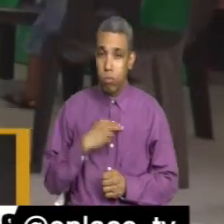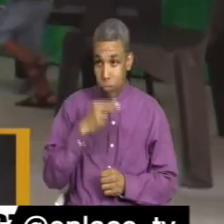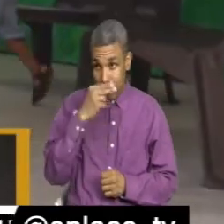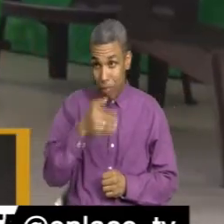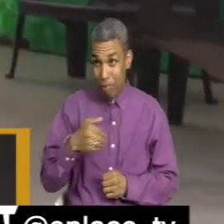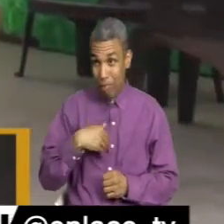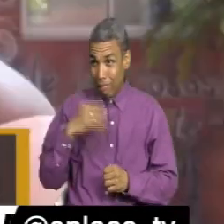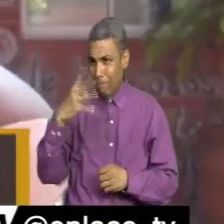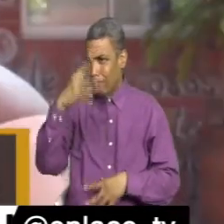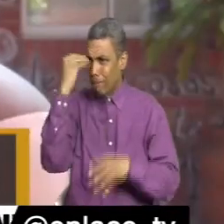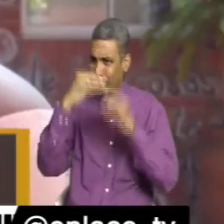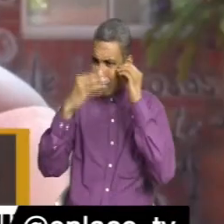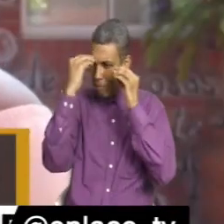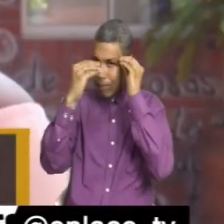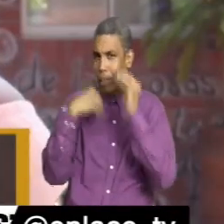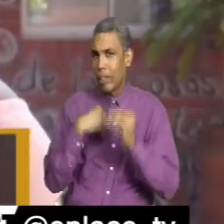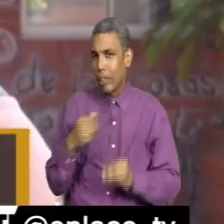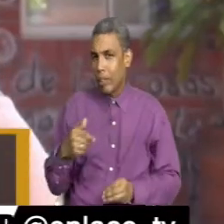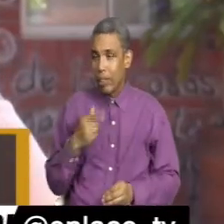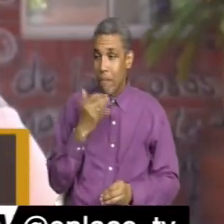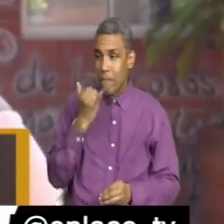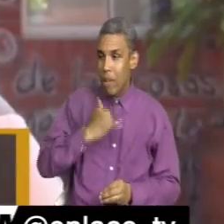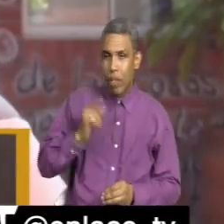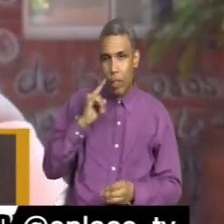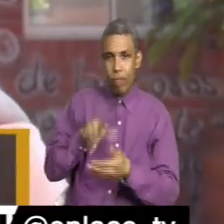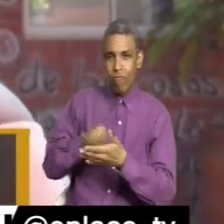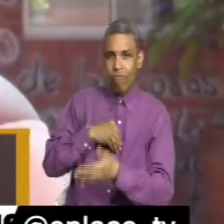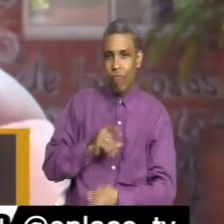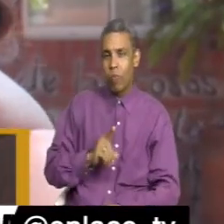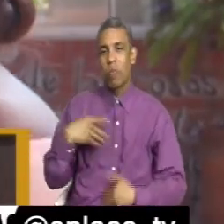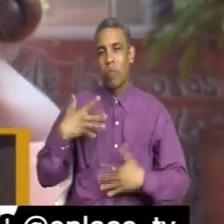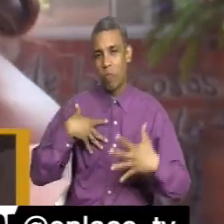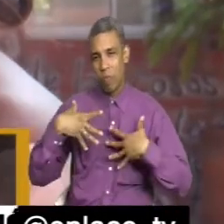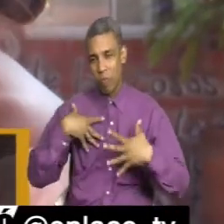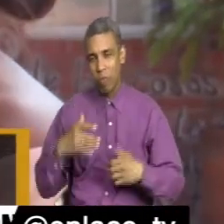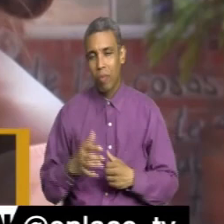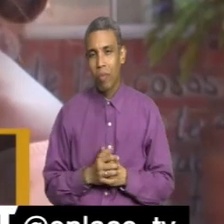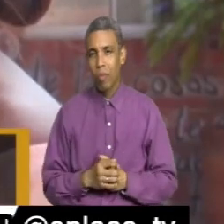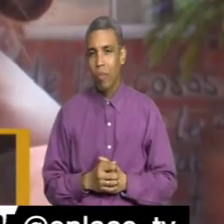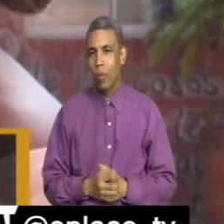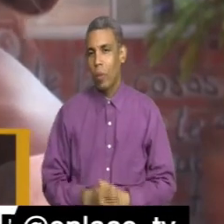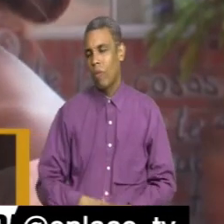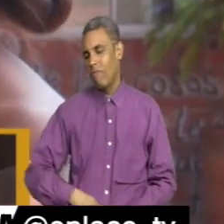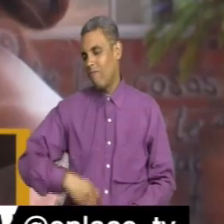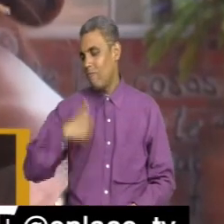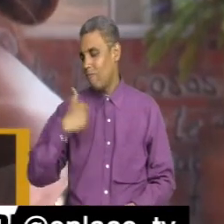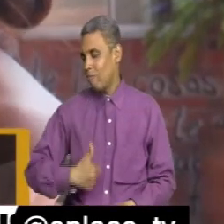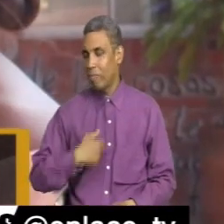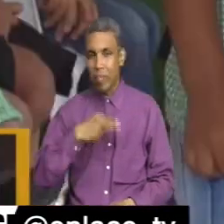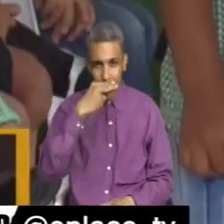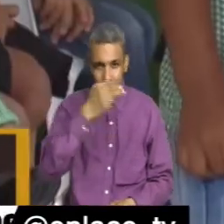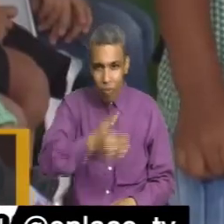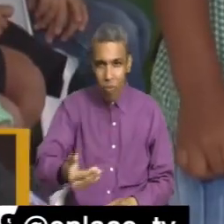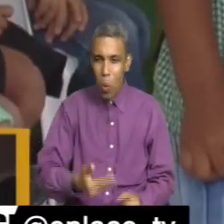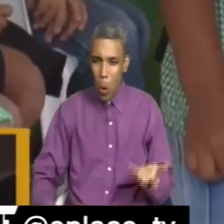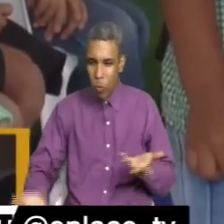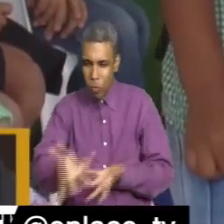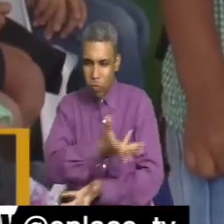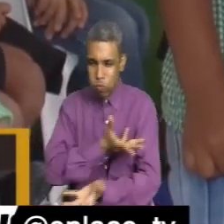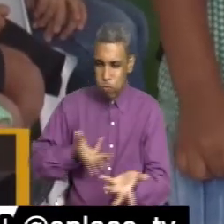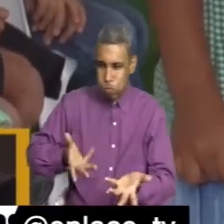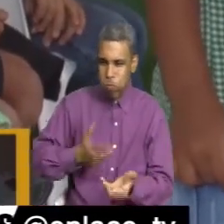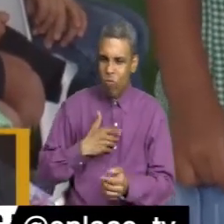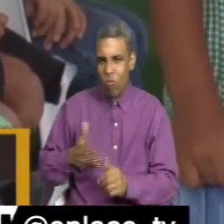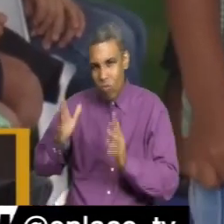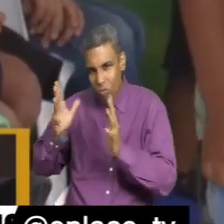nuestro planeta. Bueno, ellos estuvieron realizando una obra de teatro muy maravillosa con los niños, interactuaron con ellos, les estuvieron enseñando